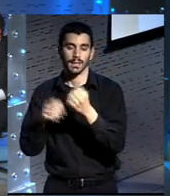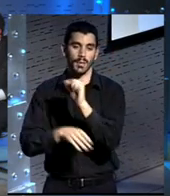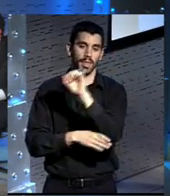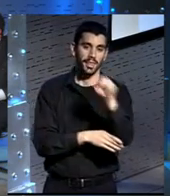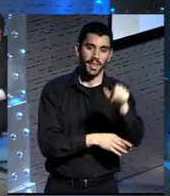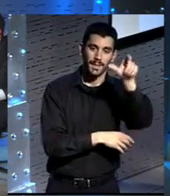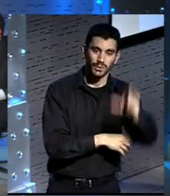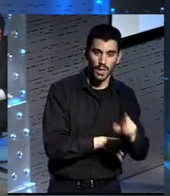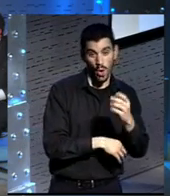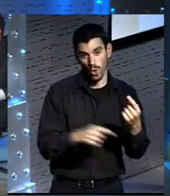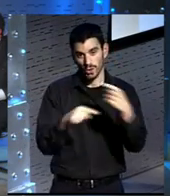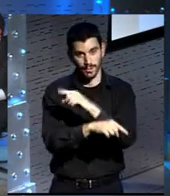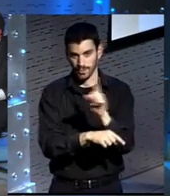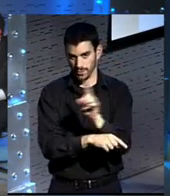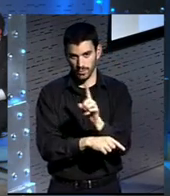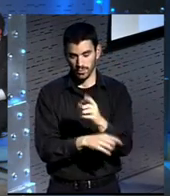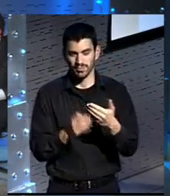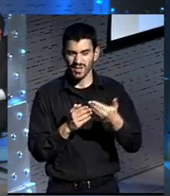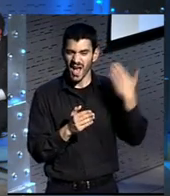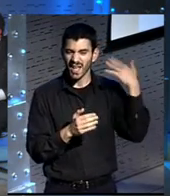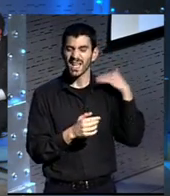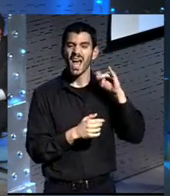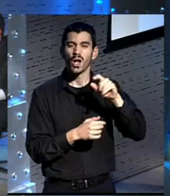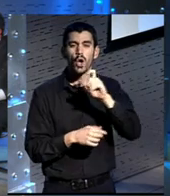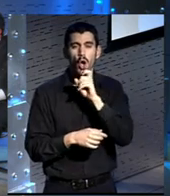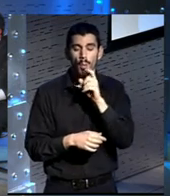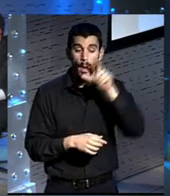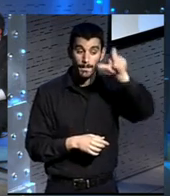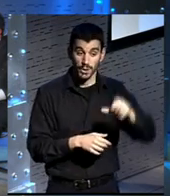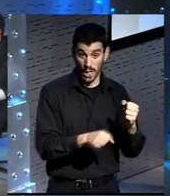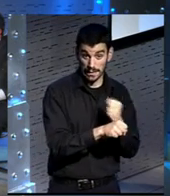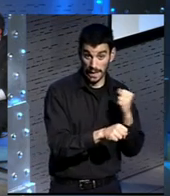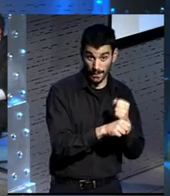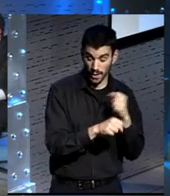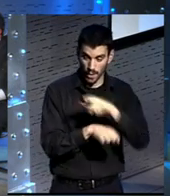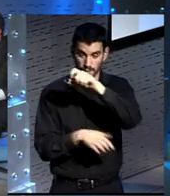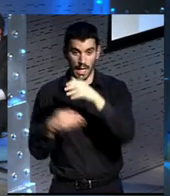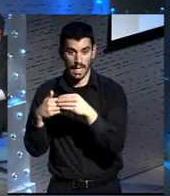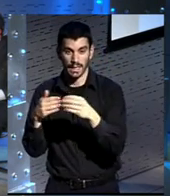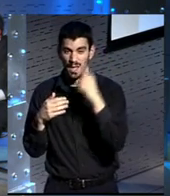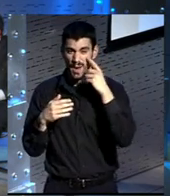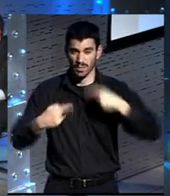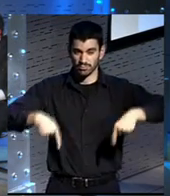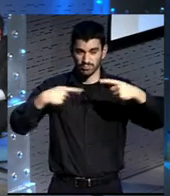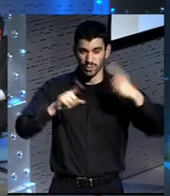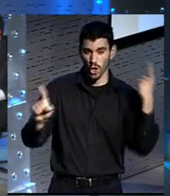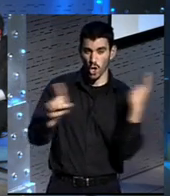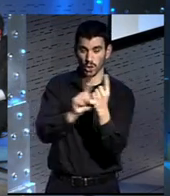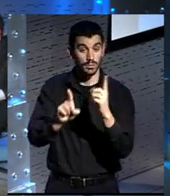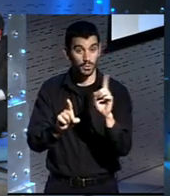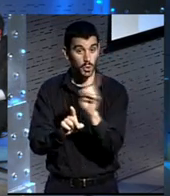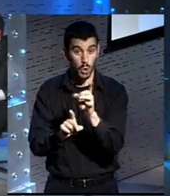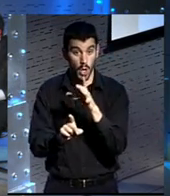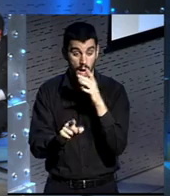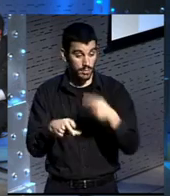cual estaba el empleado y el cliente enfrentados unos a otros, pues se va a romper, se va a compartir la información. Nosotros